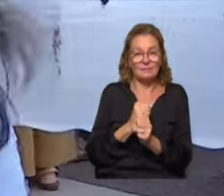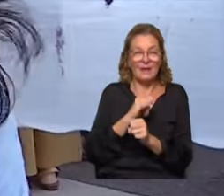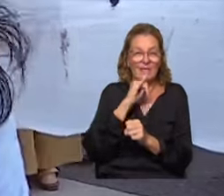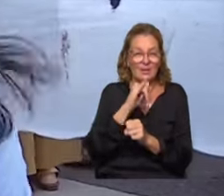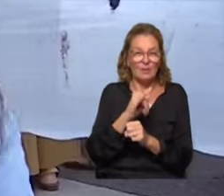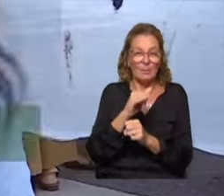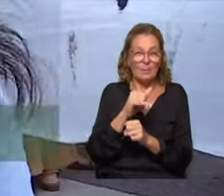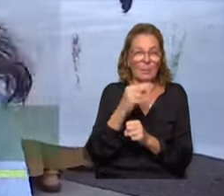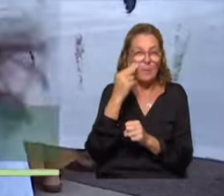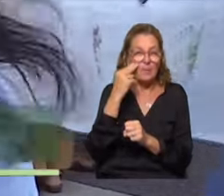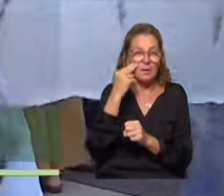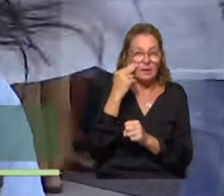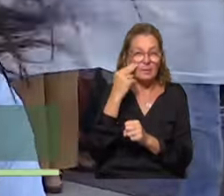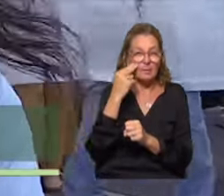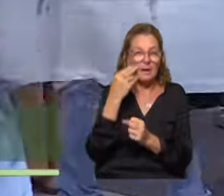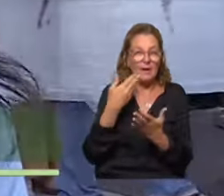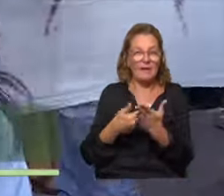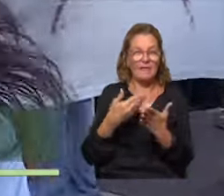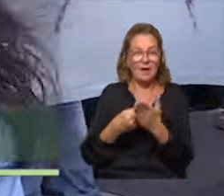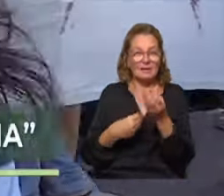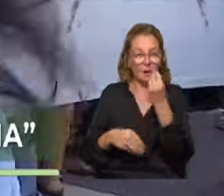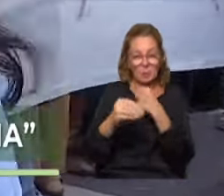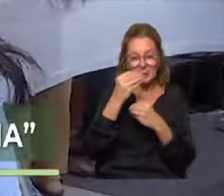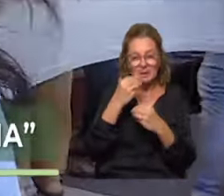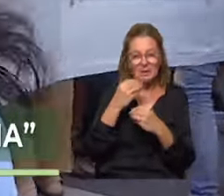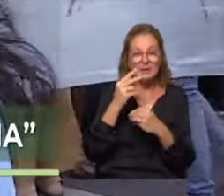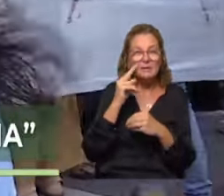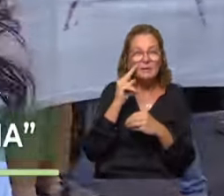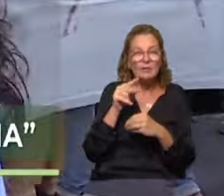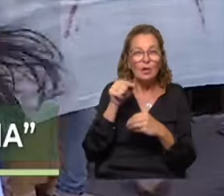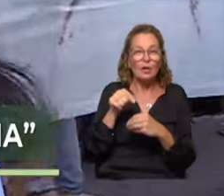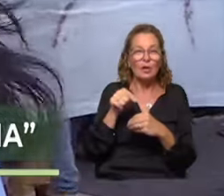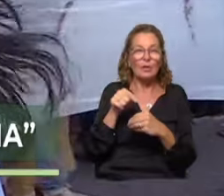Denunciamos que hay un grave problema de inseguridad alimentaria que se vio con